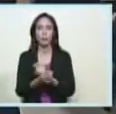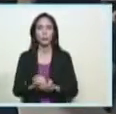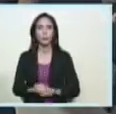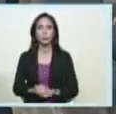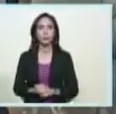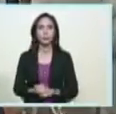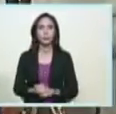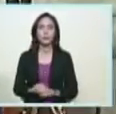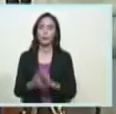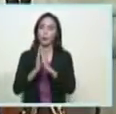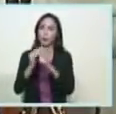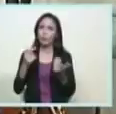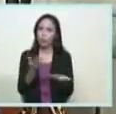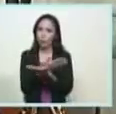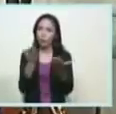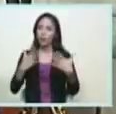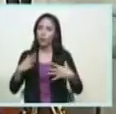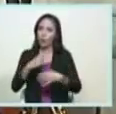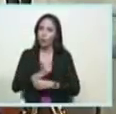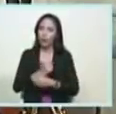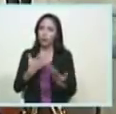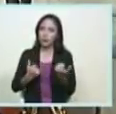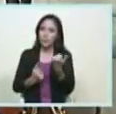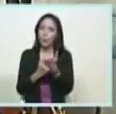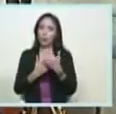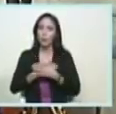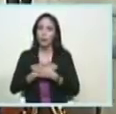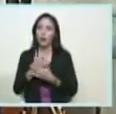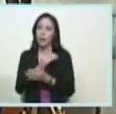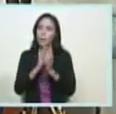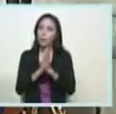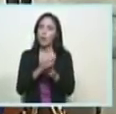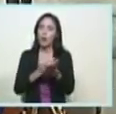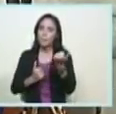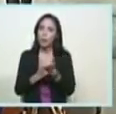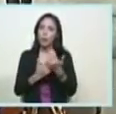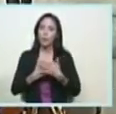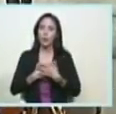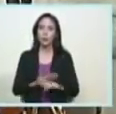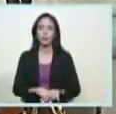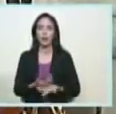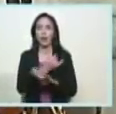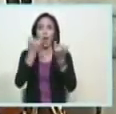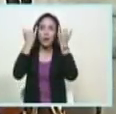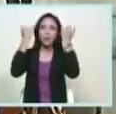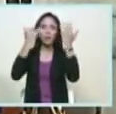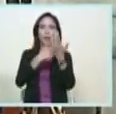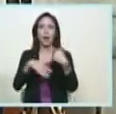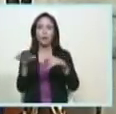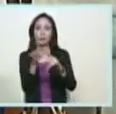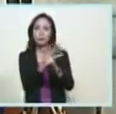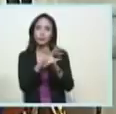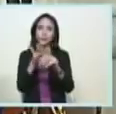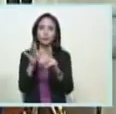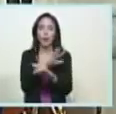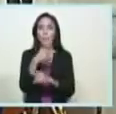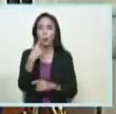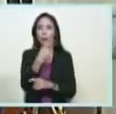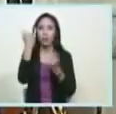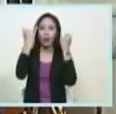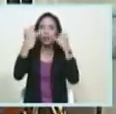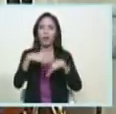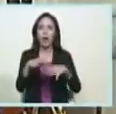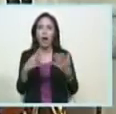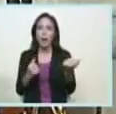pido tu confianza con patriota que me escucha pido tu apoyo más allá de ideología de posiciones políticas